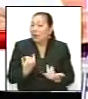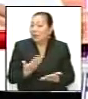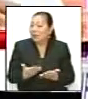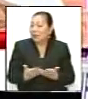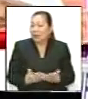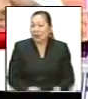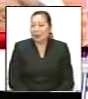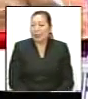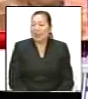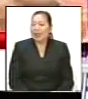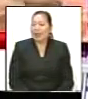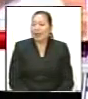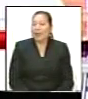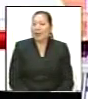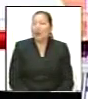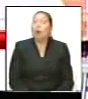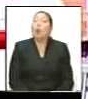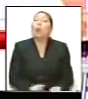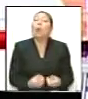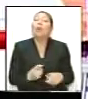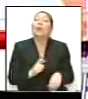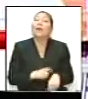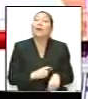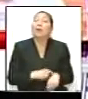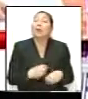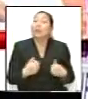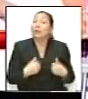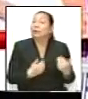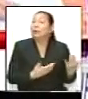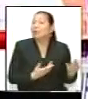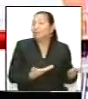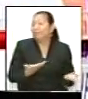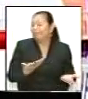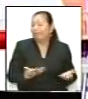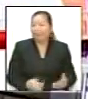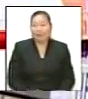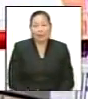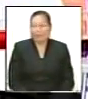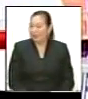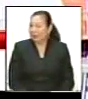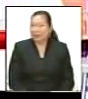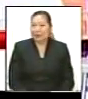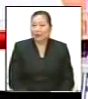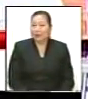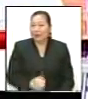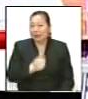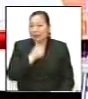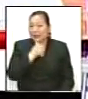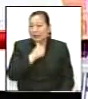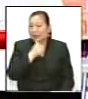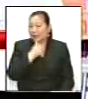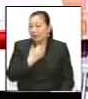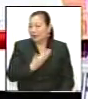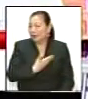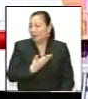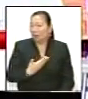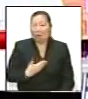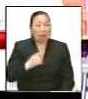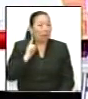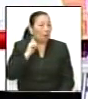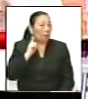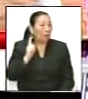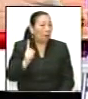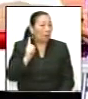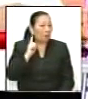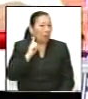colegio. ¿Cuánto tiempo más tenemos que esperar, señor Presidente? La indolencia en este gobierno cada